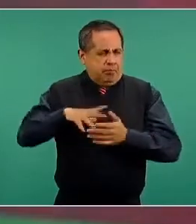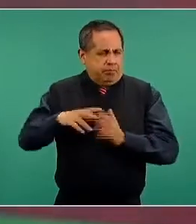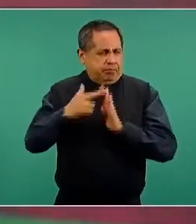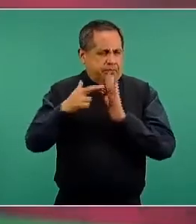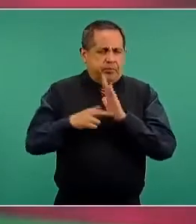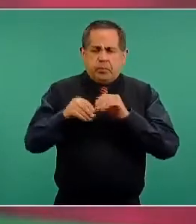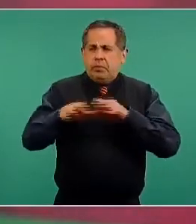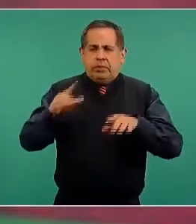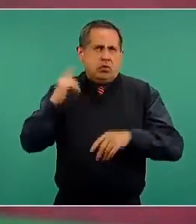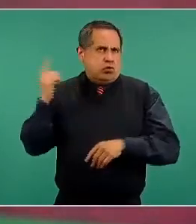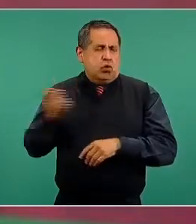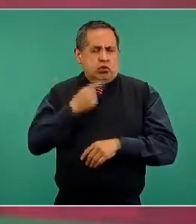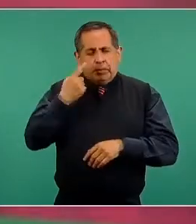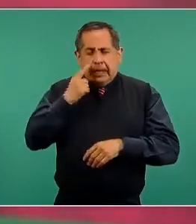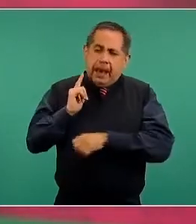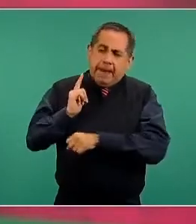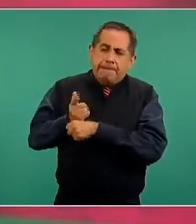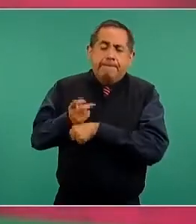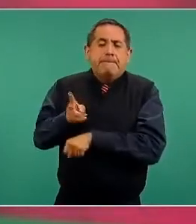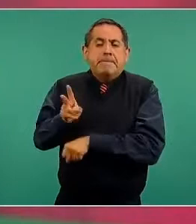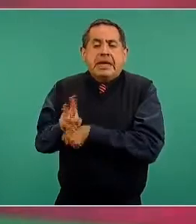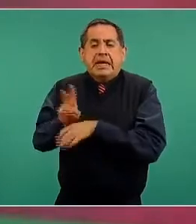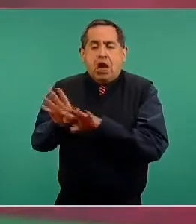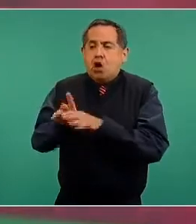lineamiento estandarizado de vigilancia epidemiológica de virus